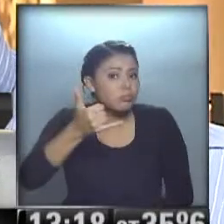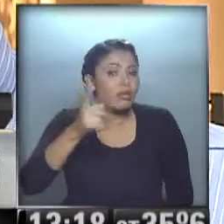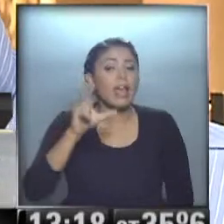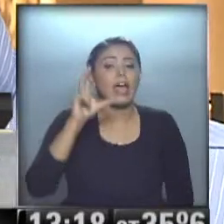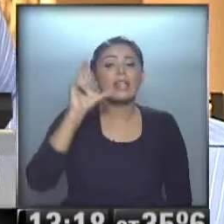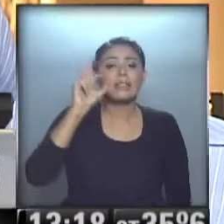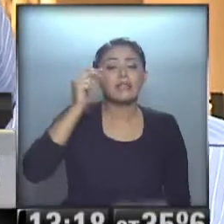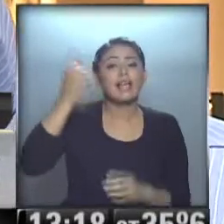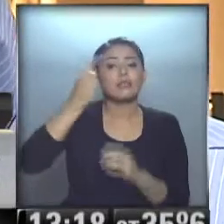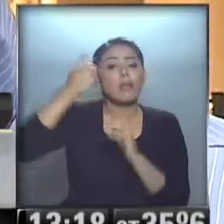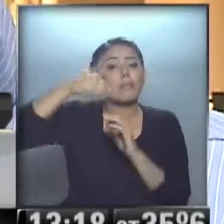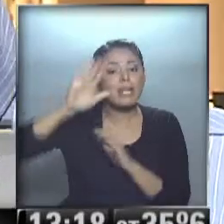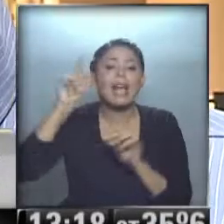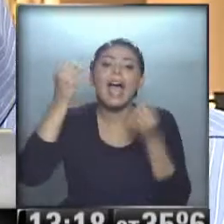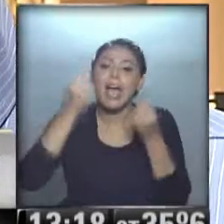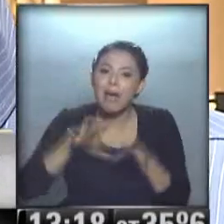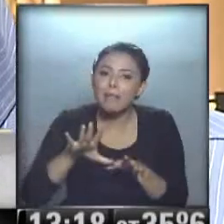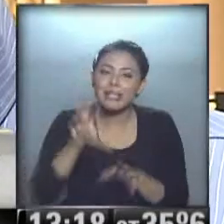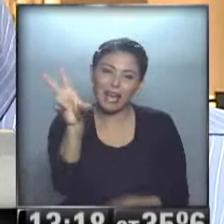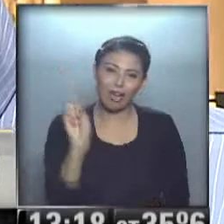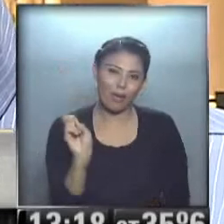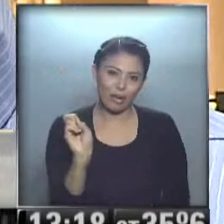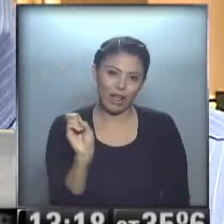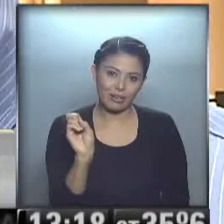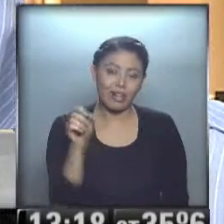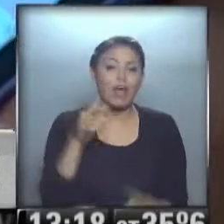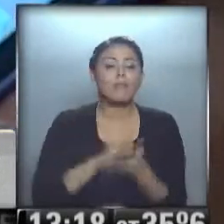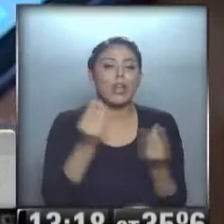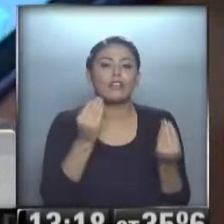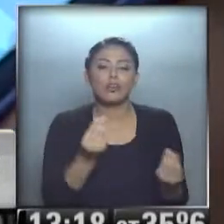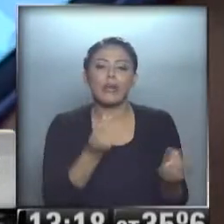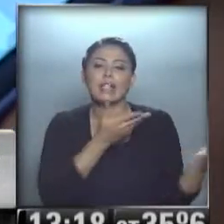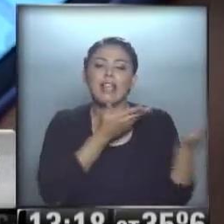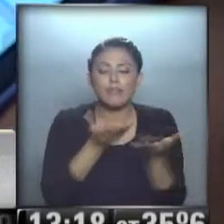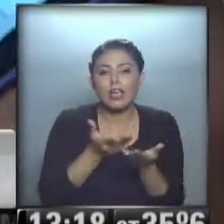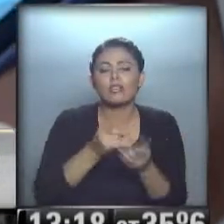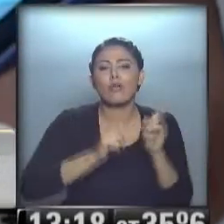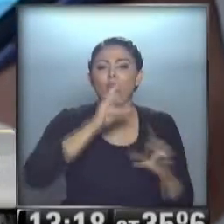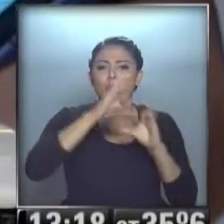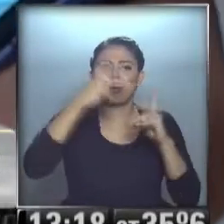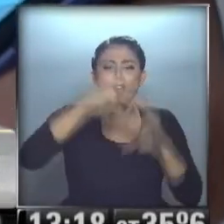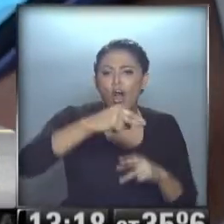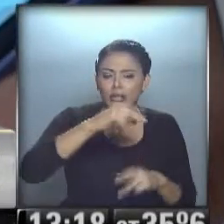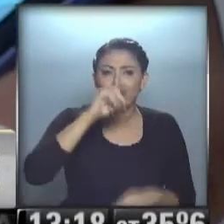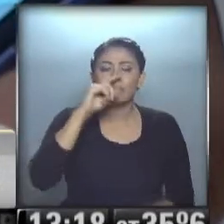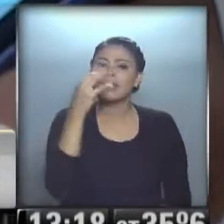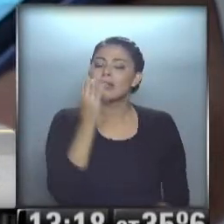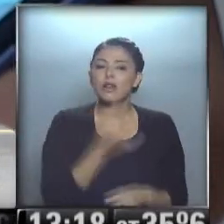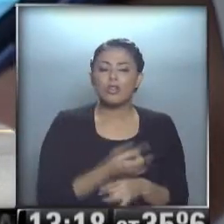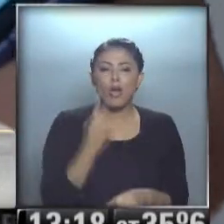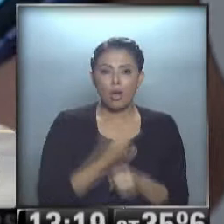empieza a correr el cobro esto tiene que ver con la calidad del servicio los cortes en las comunicaciones y no estar permanentemente